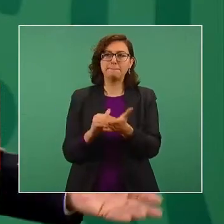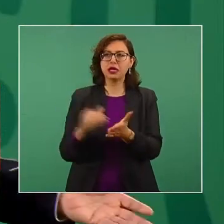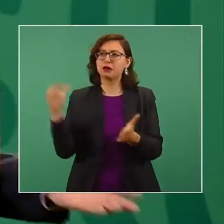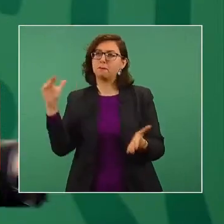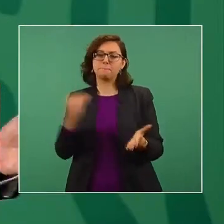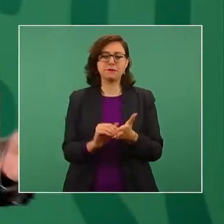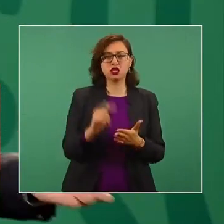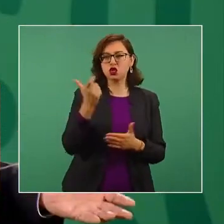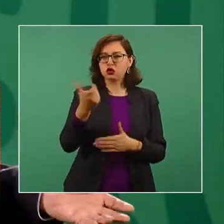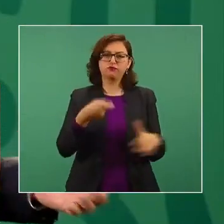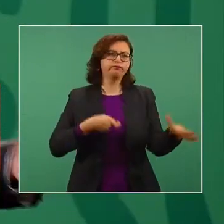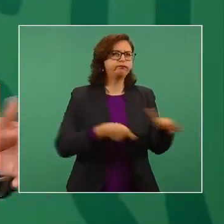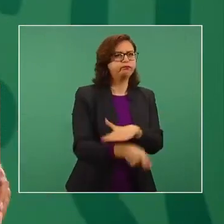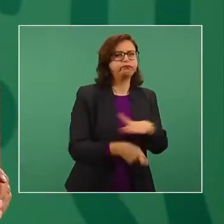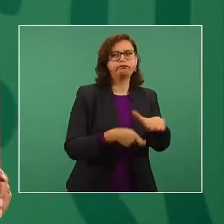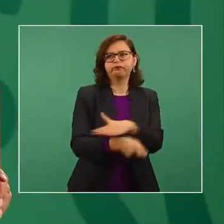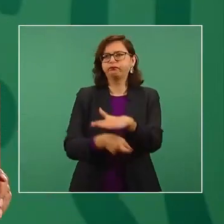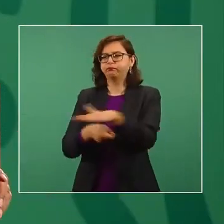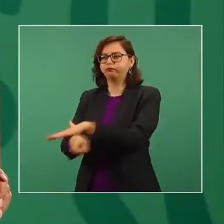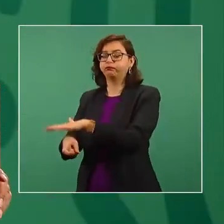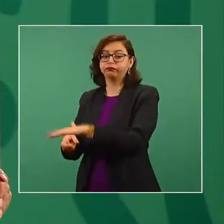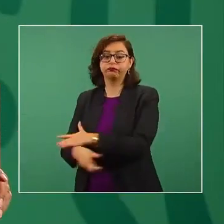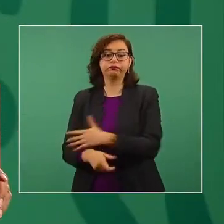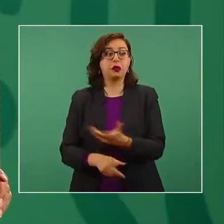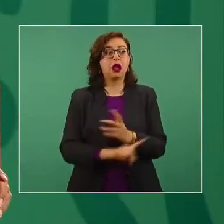Entonces, eso se terminó.